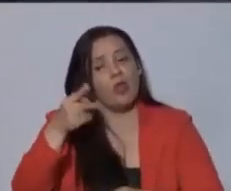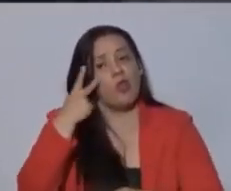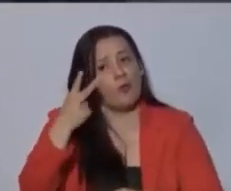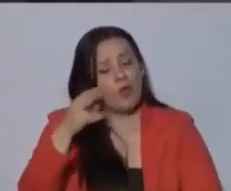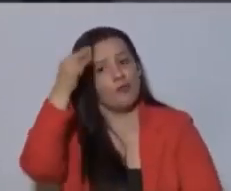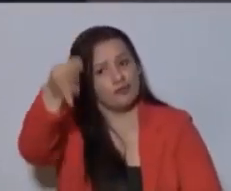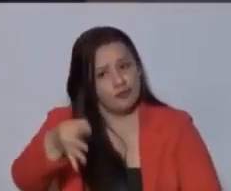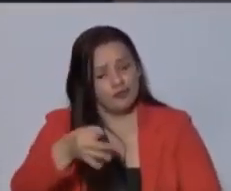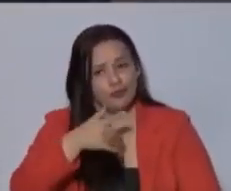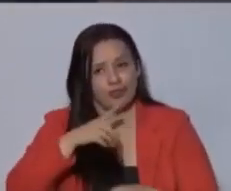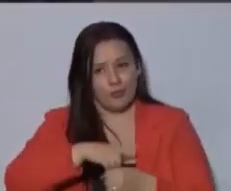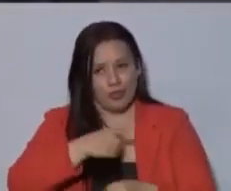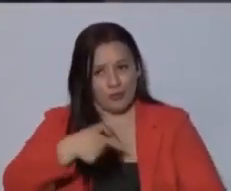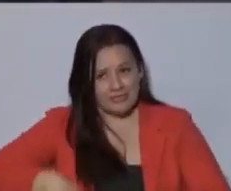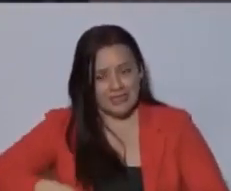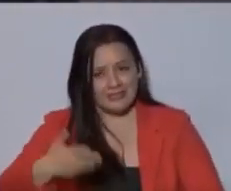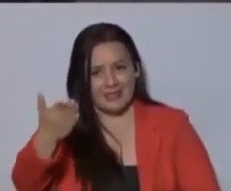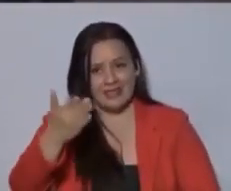presidente.